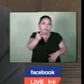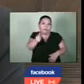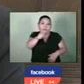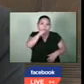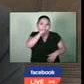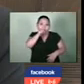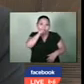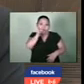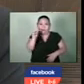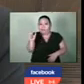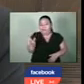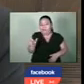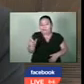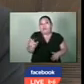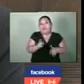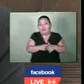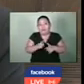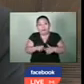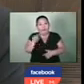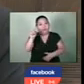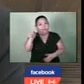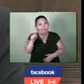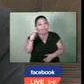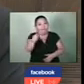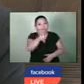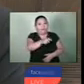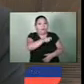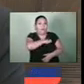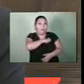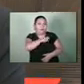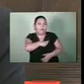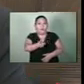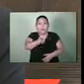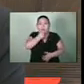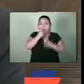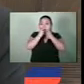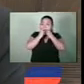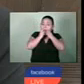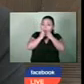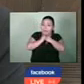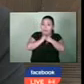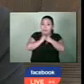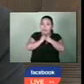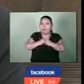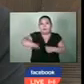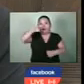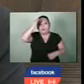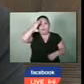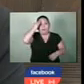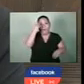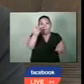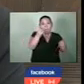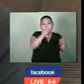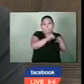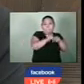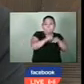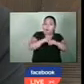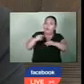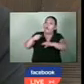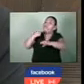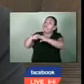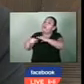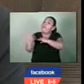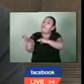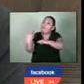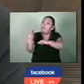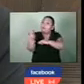su usuario y su contraseña. Entonces es bien importante que cuidemos esa información, que estemos claros que los bancos jamás vamos a pedir ese tipo de